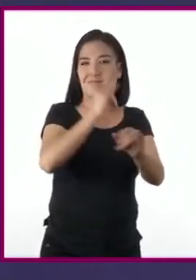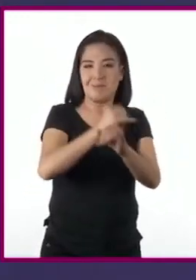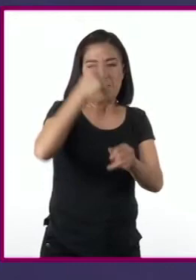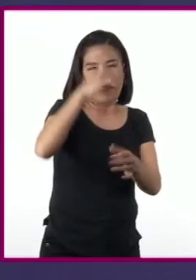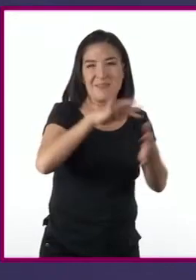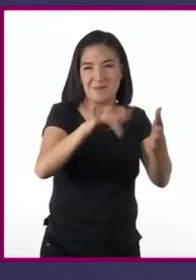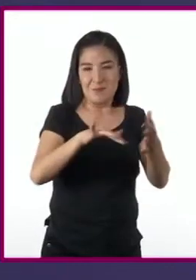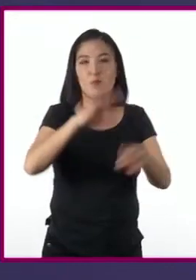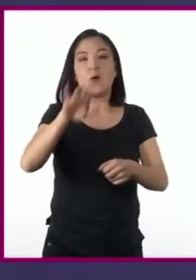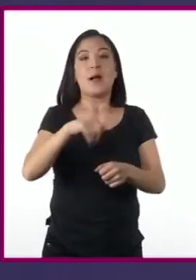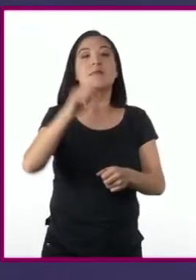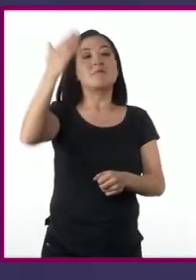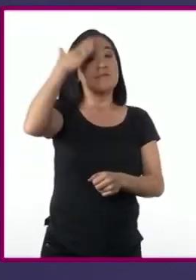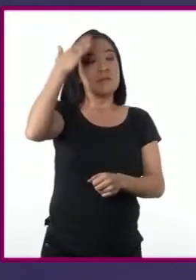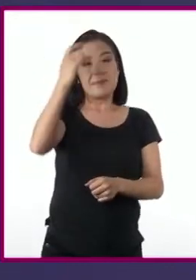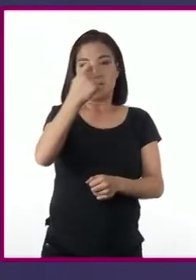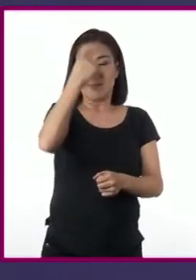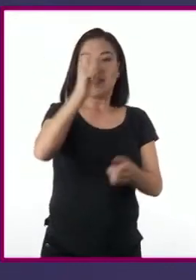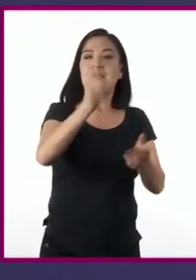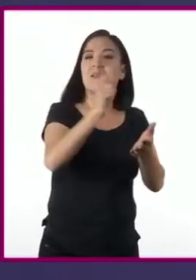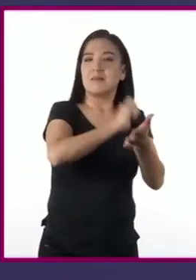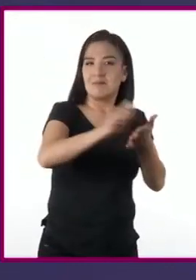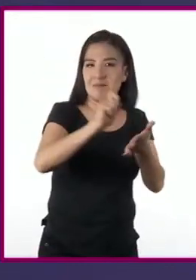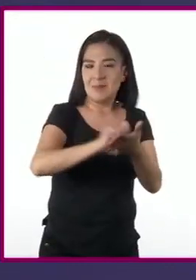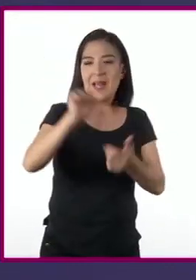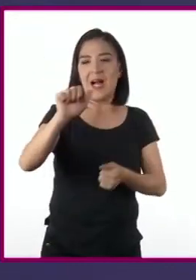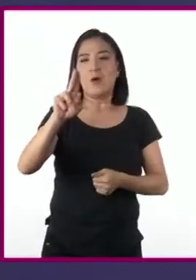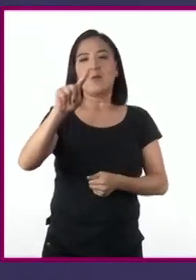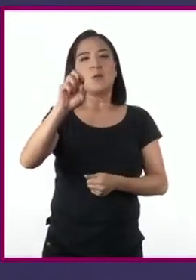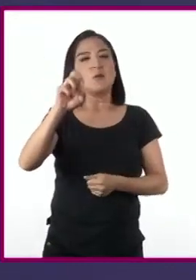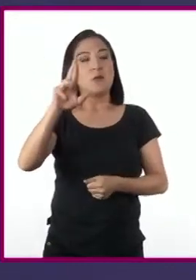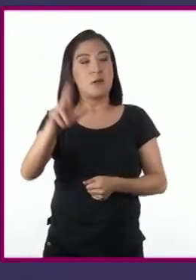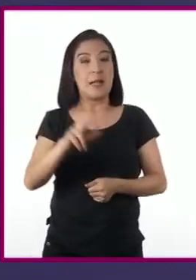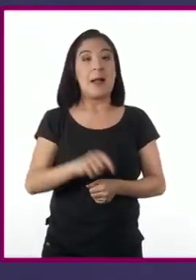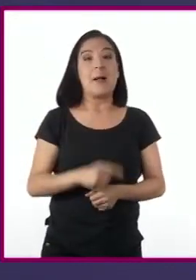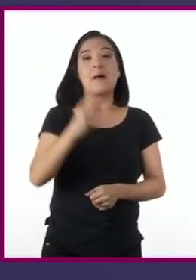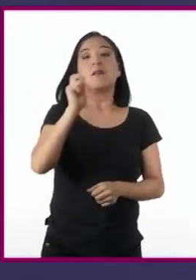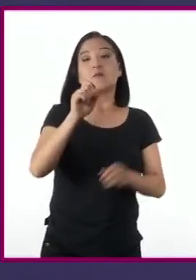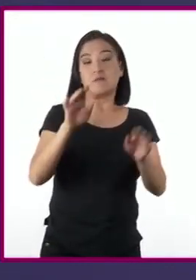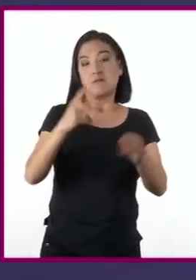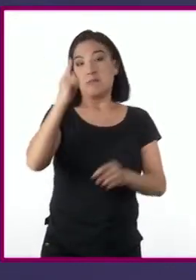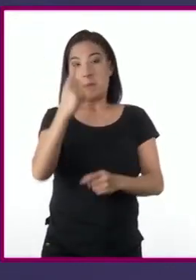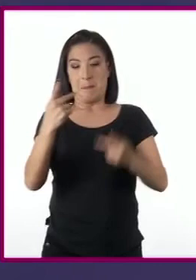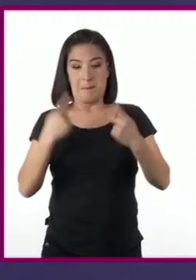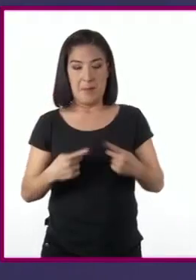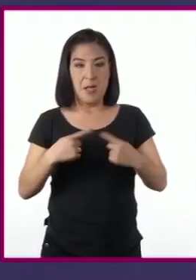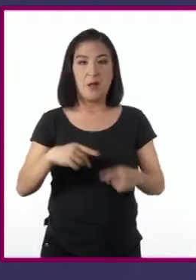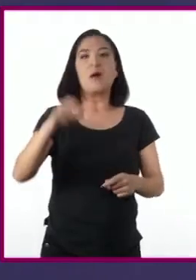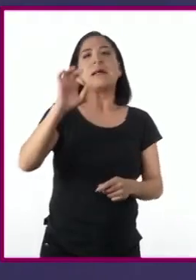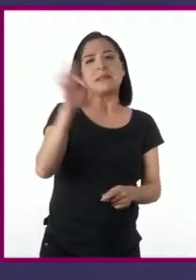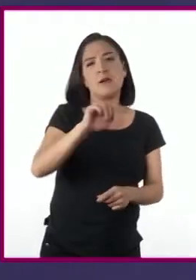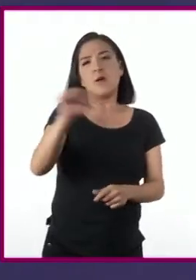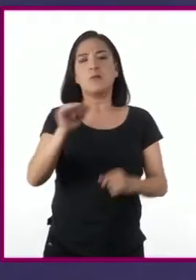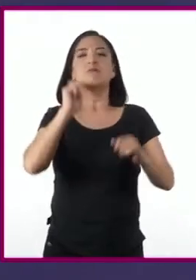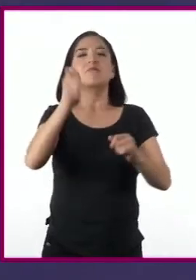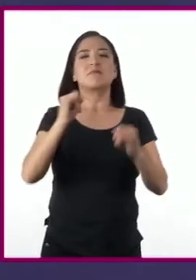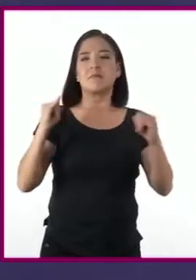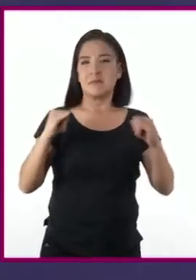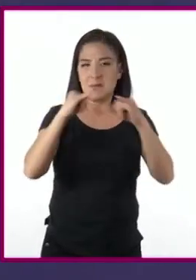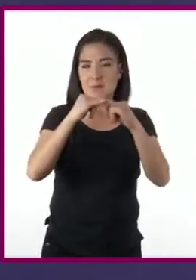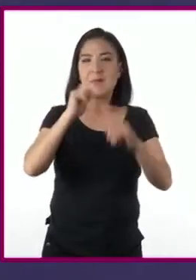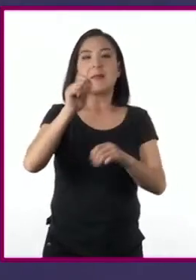firmada por un autor, que bien puede ser una persona o una institución, que su trayectoria o